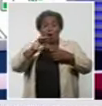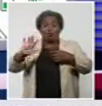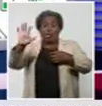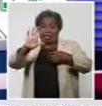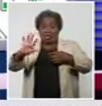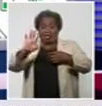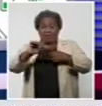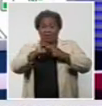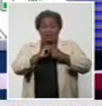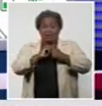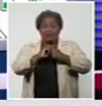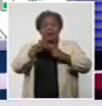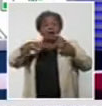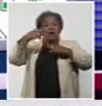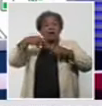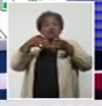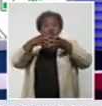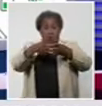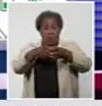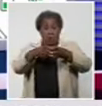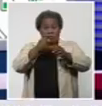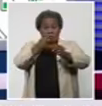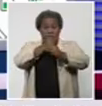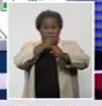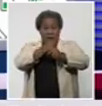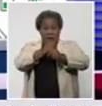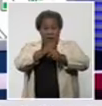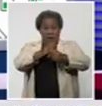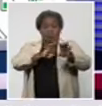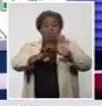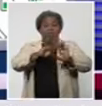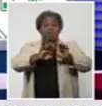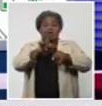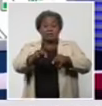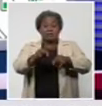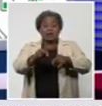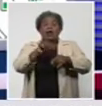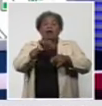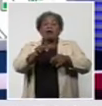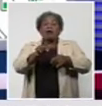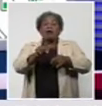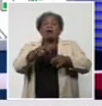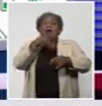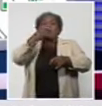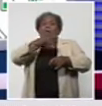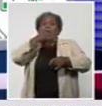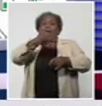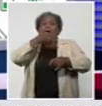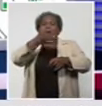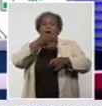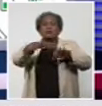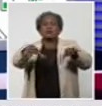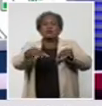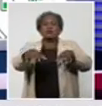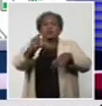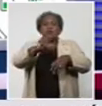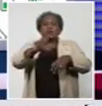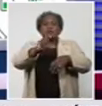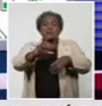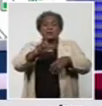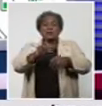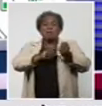Ayer el Grupo Temporal de Trabajo para el Enfrentamiento y Control de la Pandemia pues hacía referencia a la situación en el municipio de Camajuaní, en la